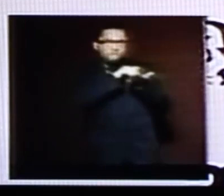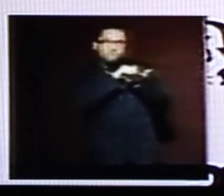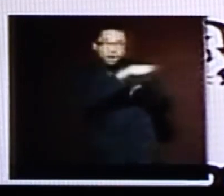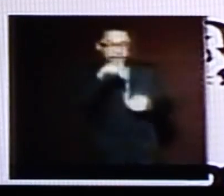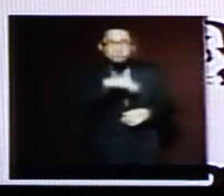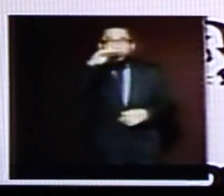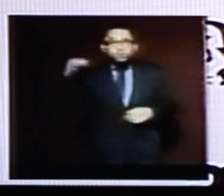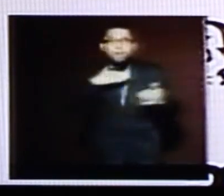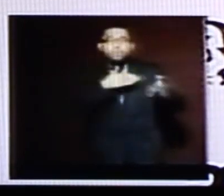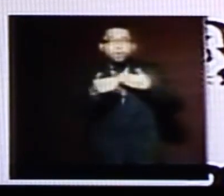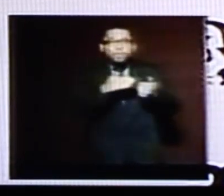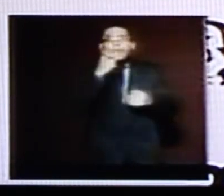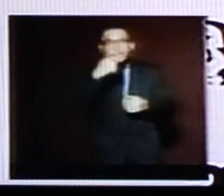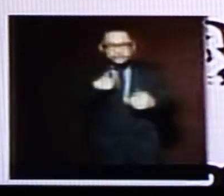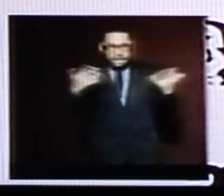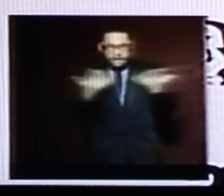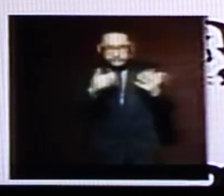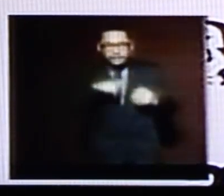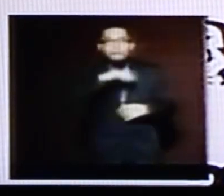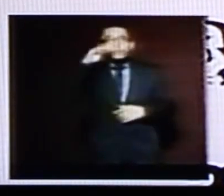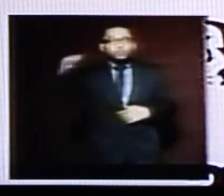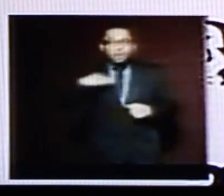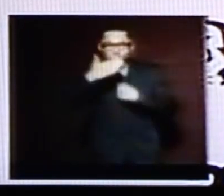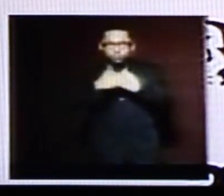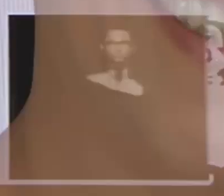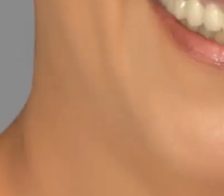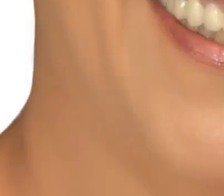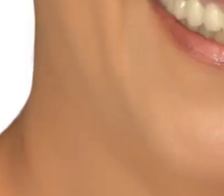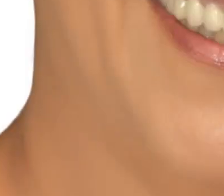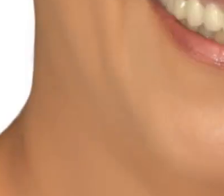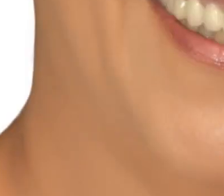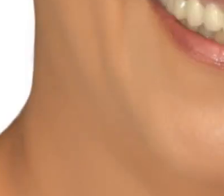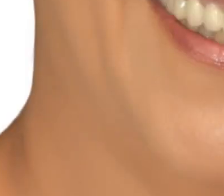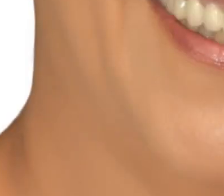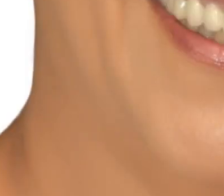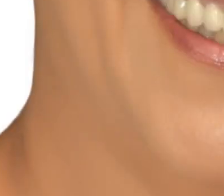Michoacán ese modelo es lo que vamos a hacer los michoacanos el próximo 7 de junio